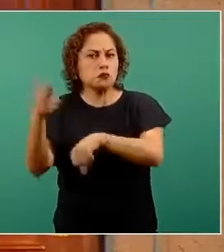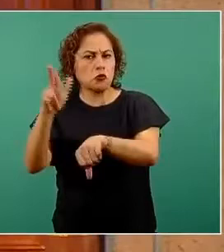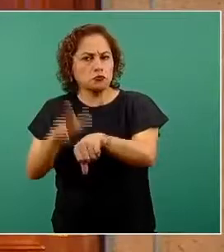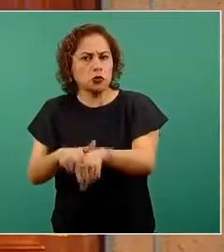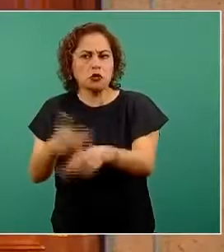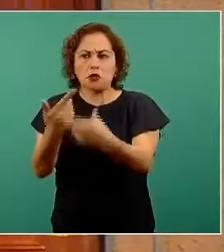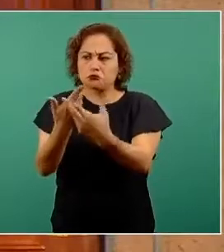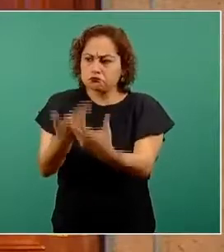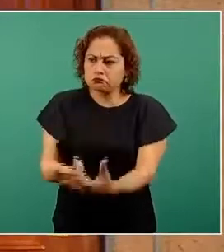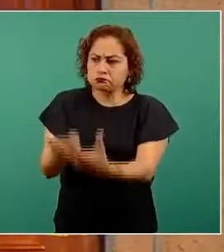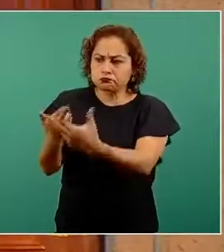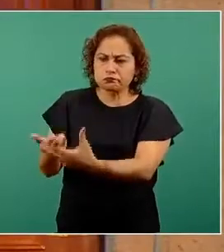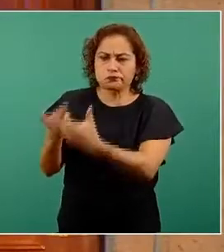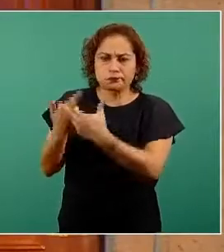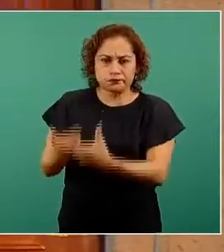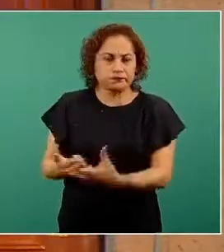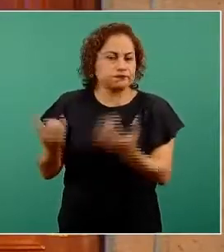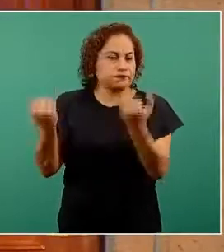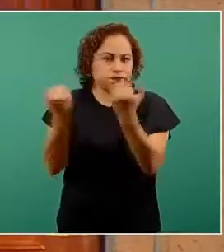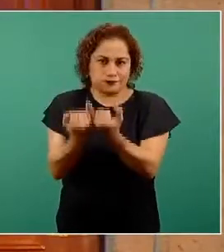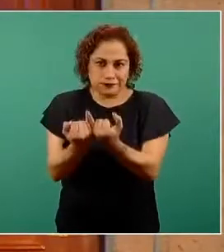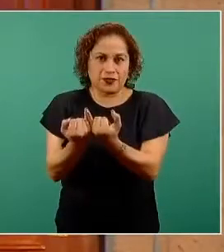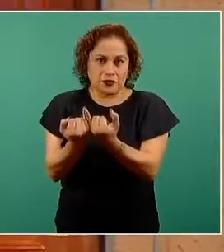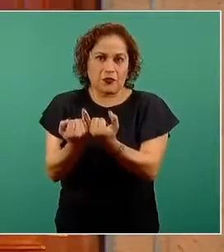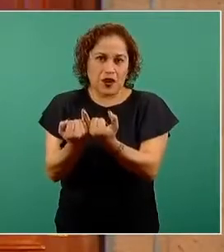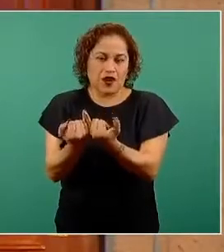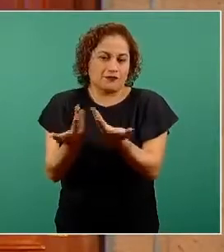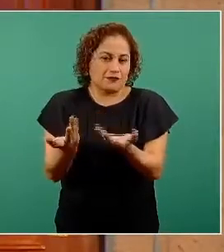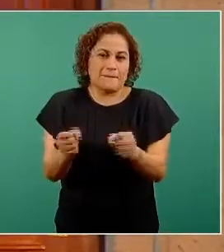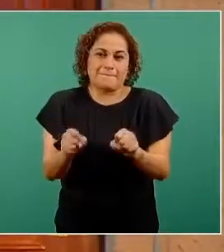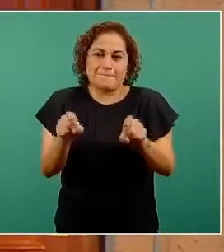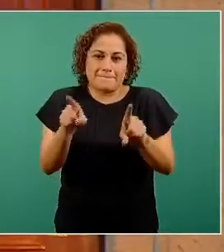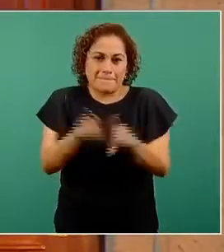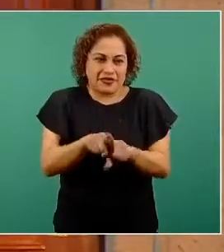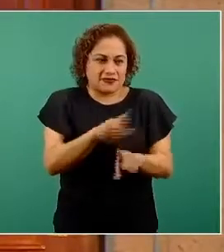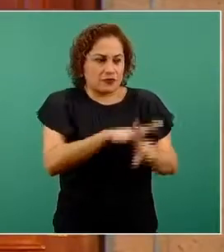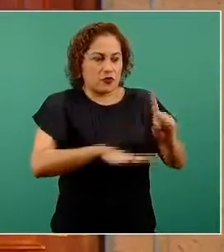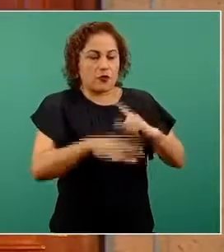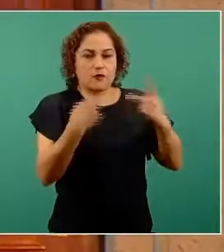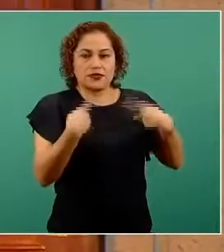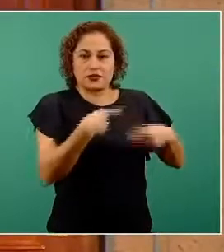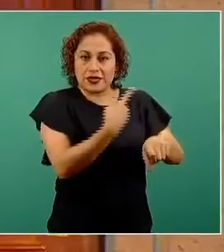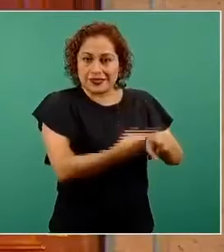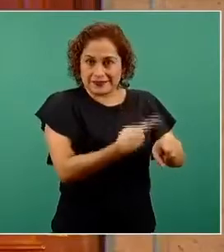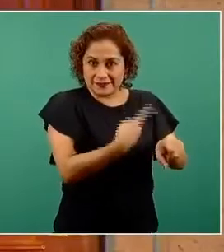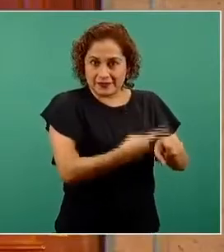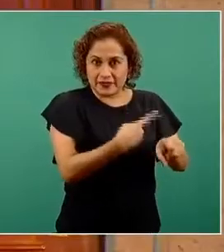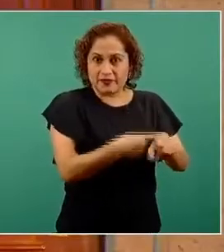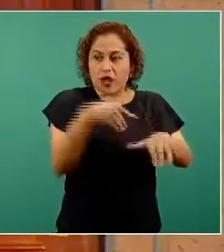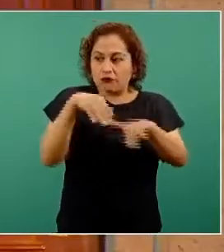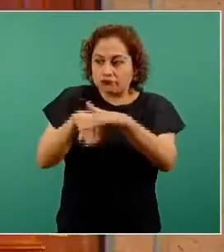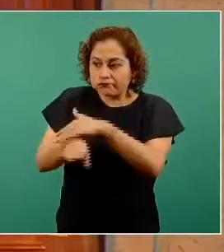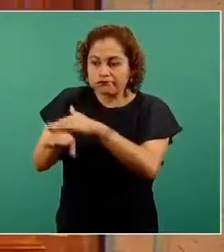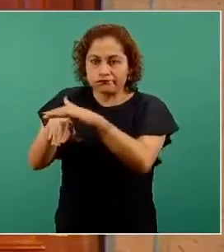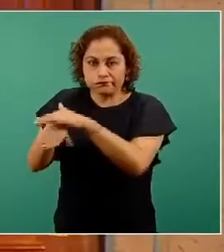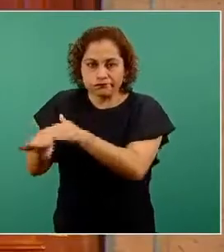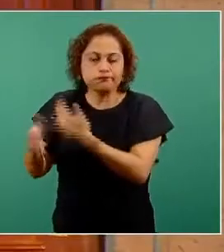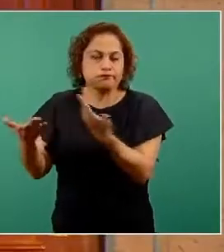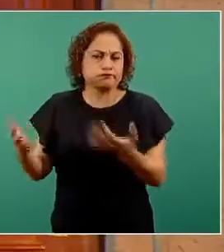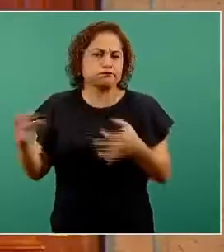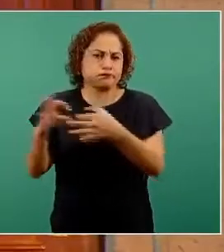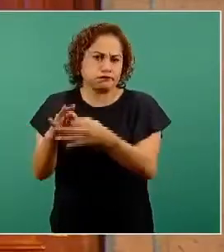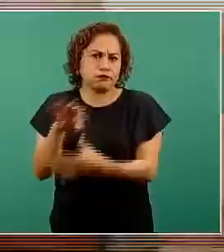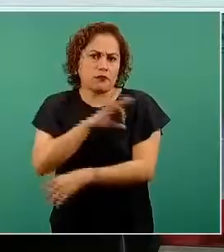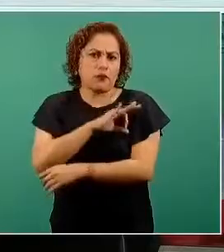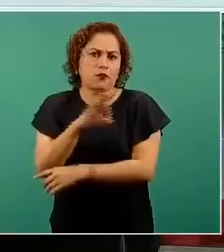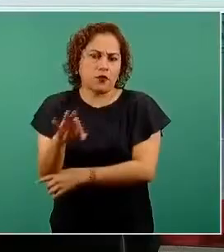mantienen a la par de lo que estamos viendo en la carga general de enfermedad, que incluye también las personas que no necesariamente